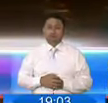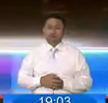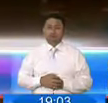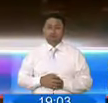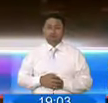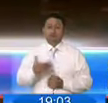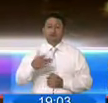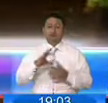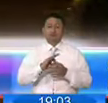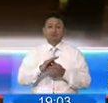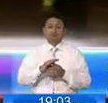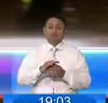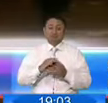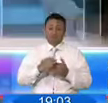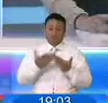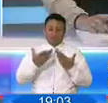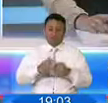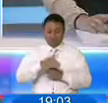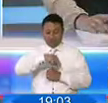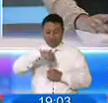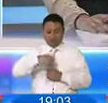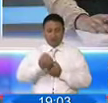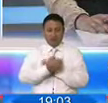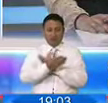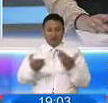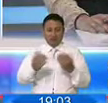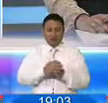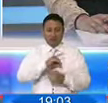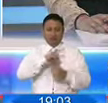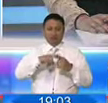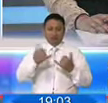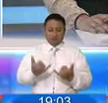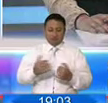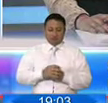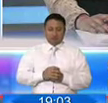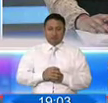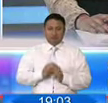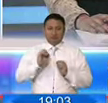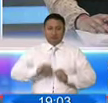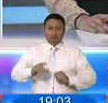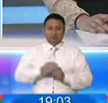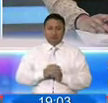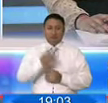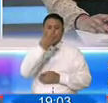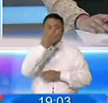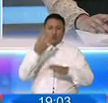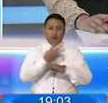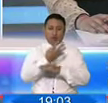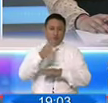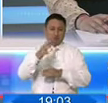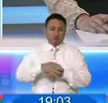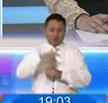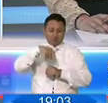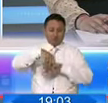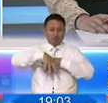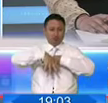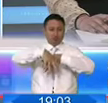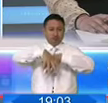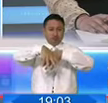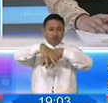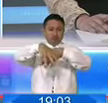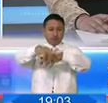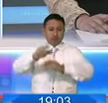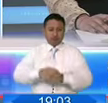maría fernanda eso es lo que nosotros podemos informarles del momento después de cerca de 4 horas que ha durado esta marcha